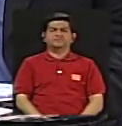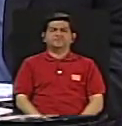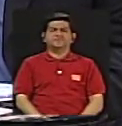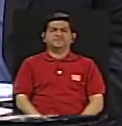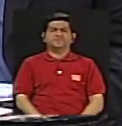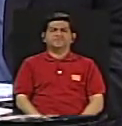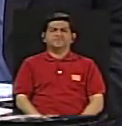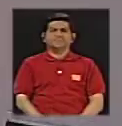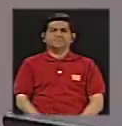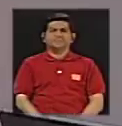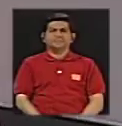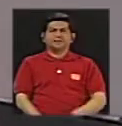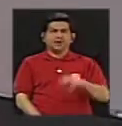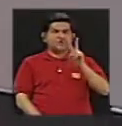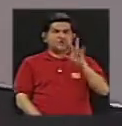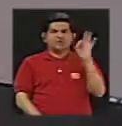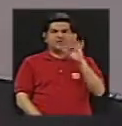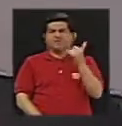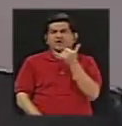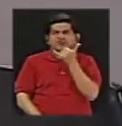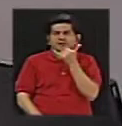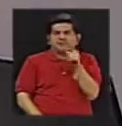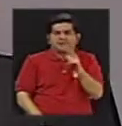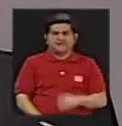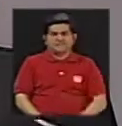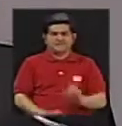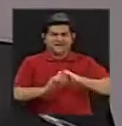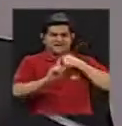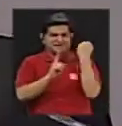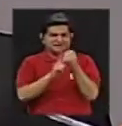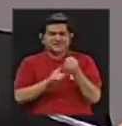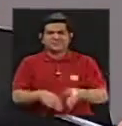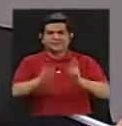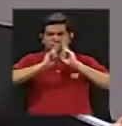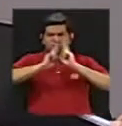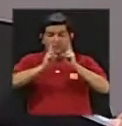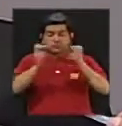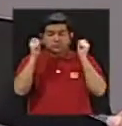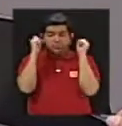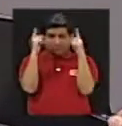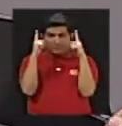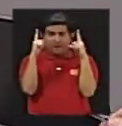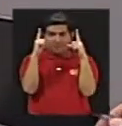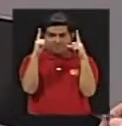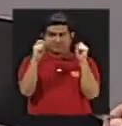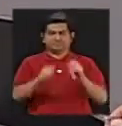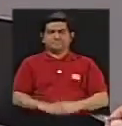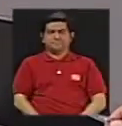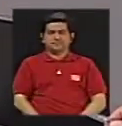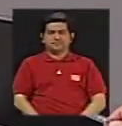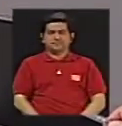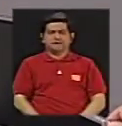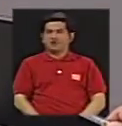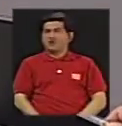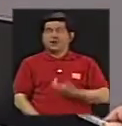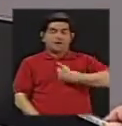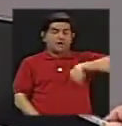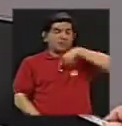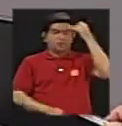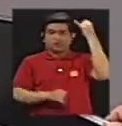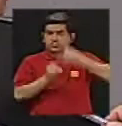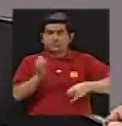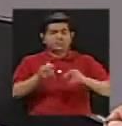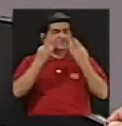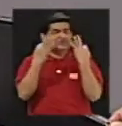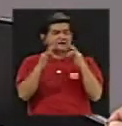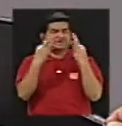¿qué pasó el 2 de febrero, ¿verdad? ¿Cómo se llegó a ese resultado que fue sorpresivo? Uh-huh. Claro, no habíamos terminado de intentar